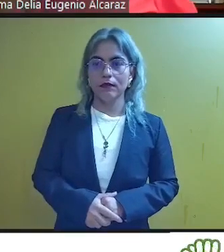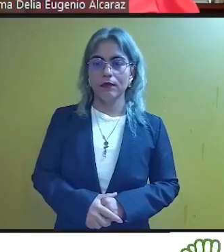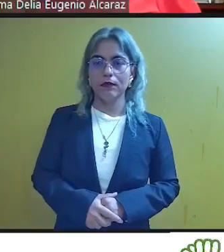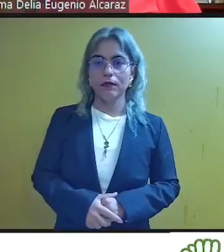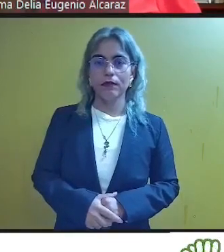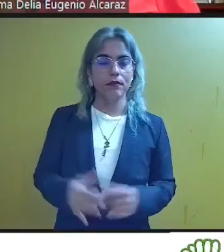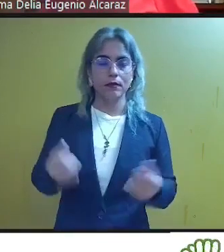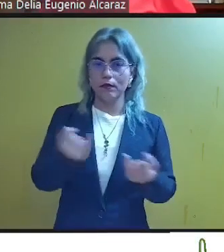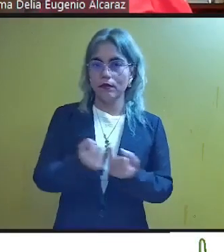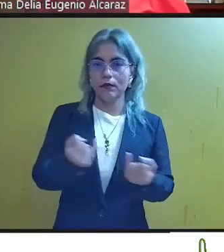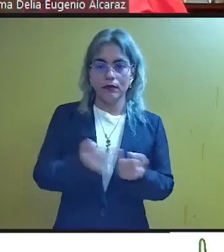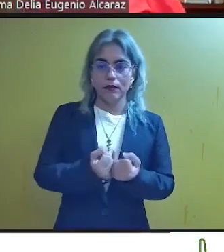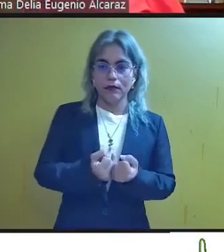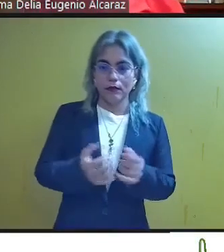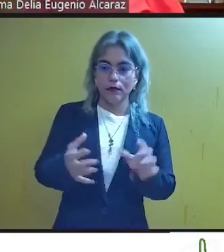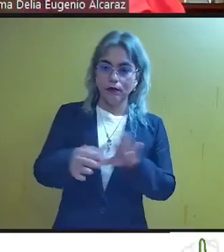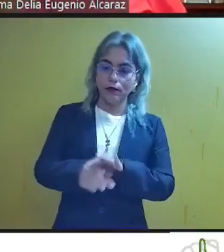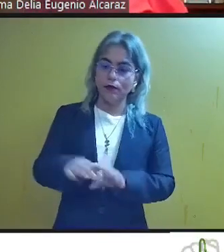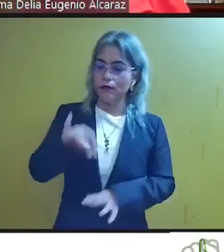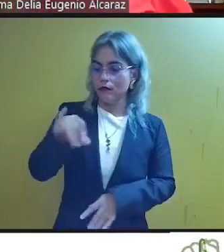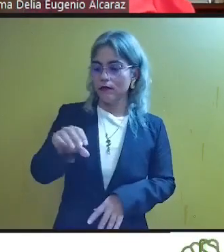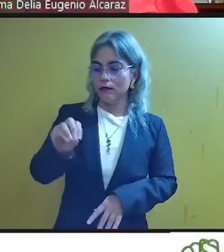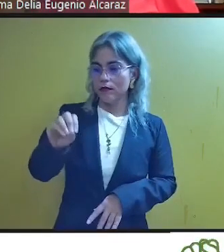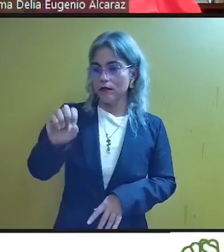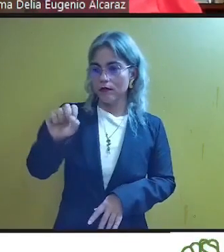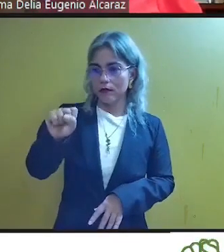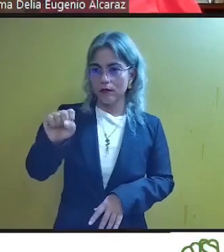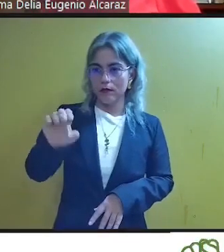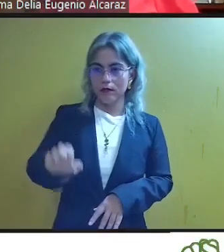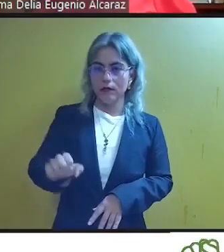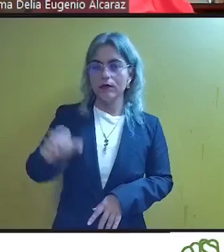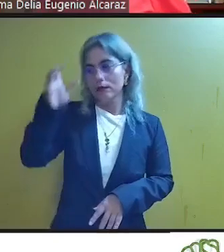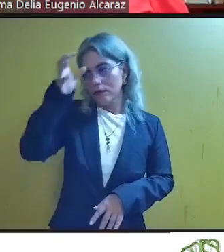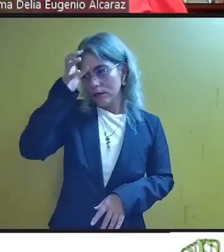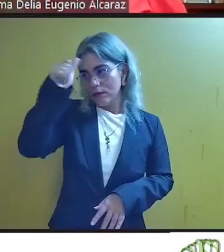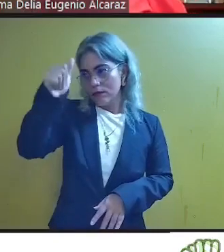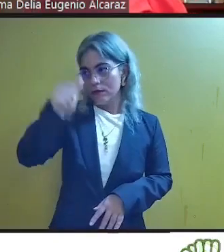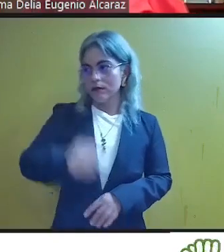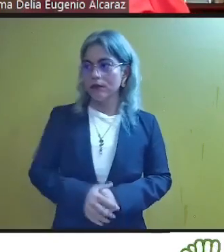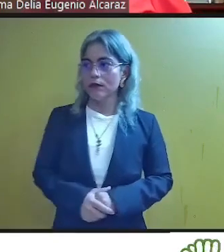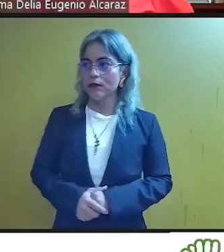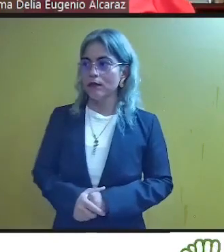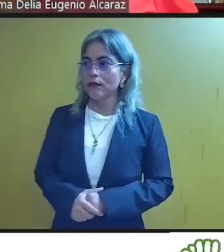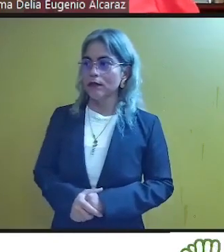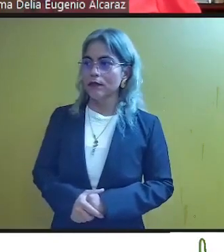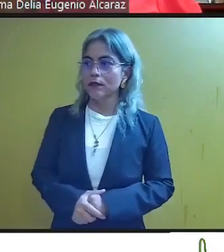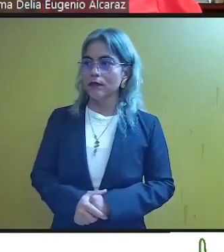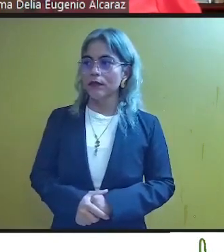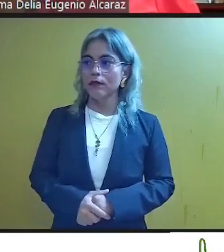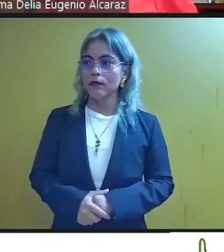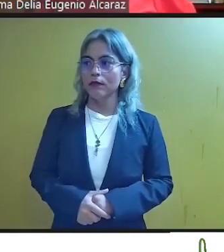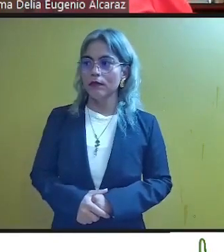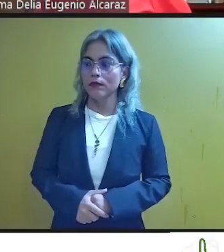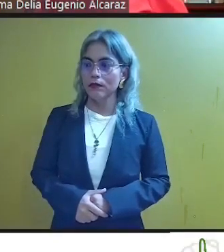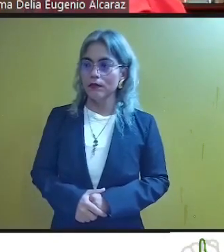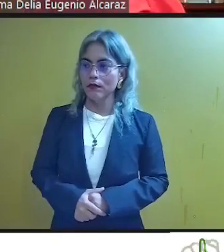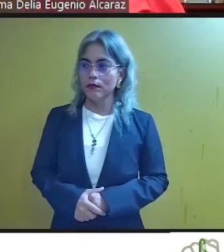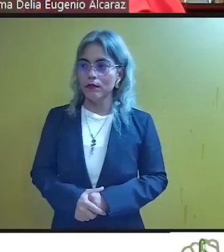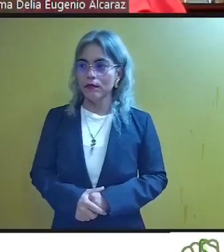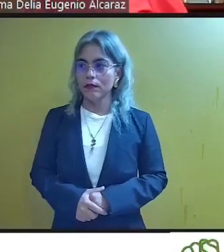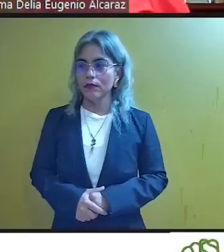particular que presentará el magistrado J. Inés Betancourt por escrito. Es cuanto. Gracias.